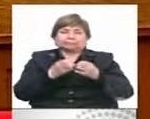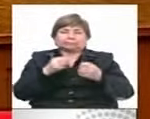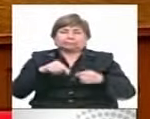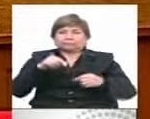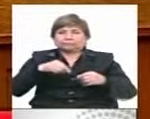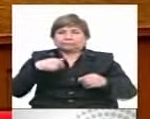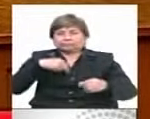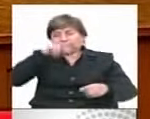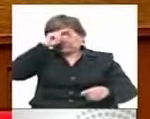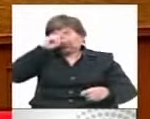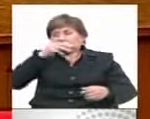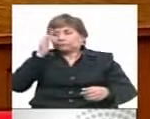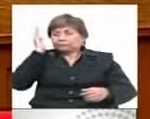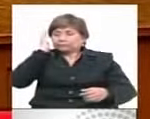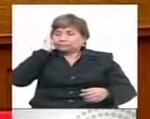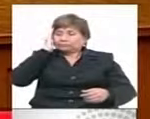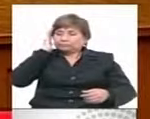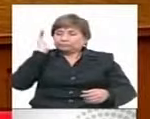país. ¿Sabe qué?